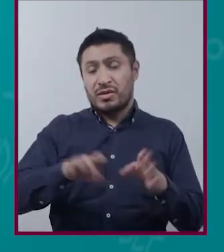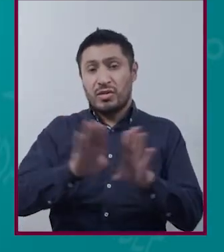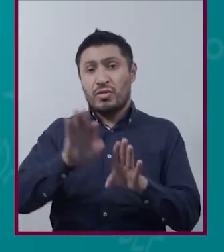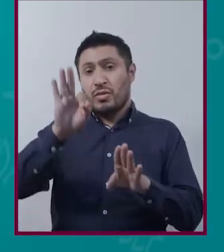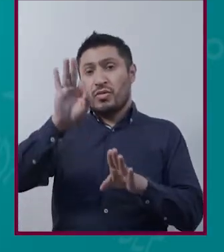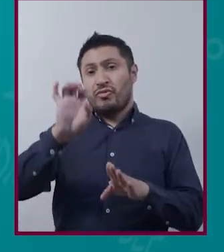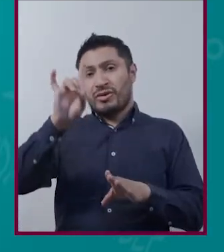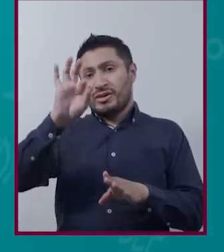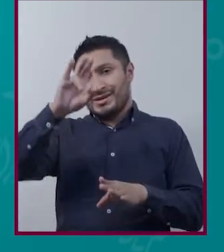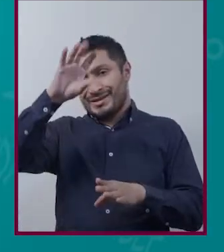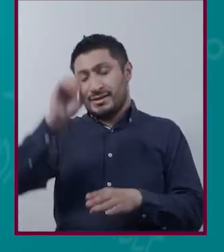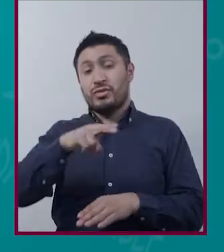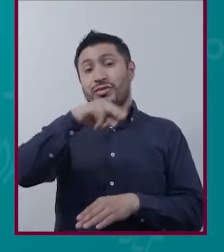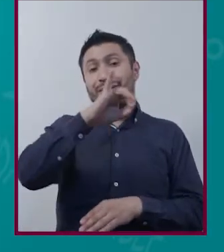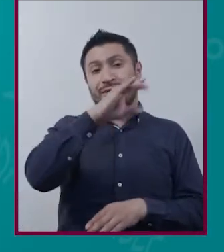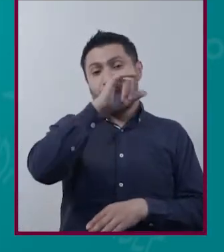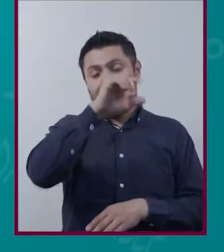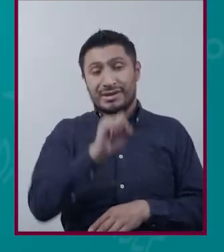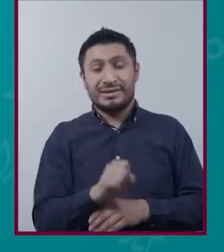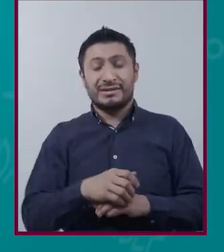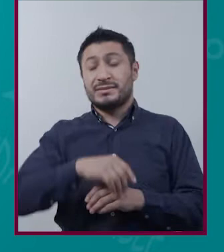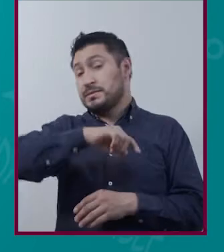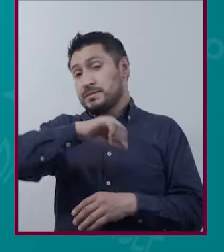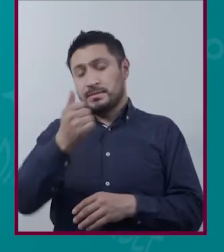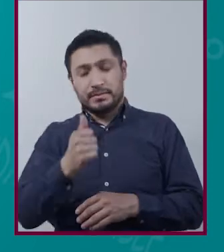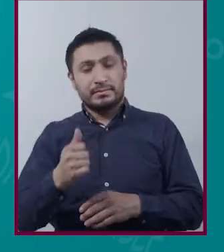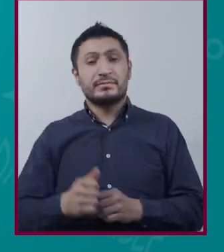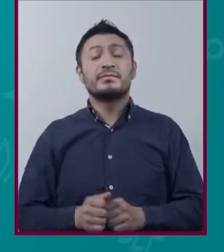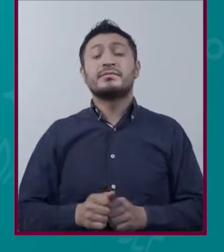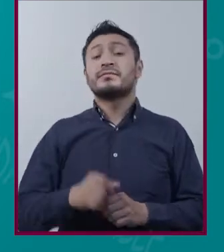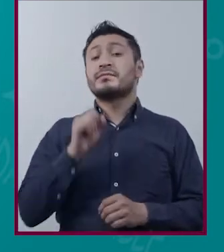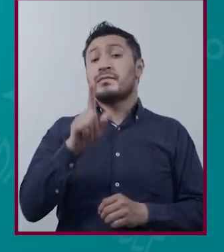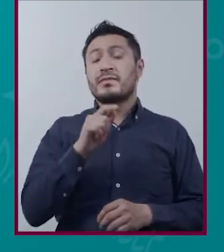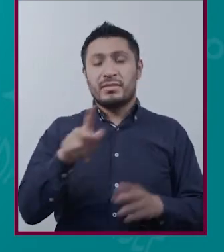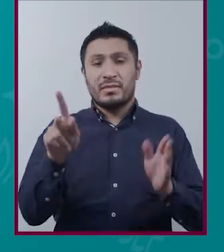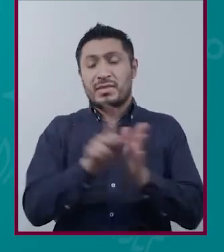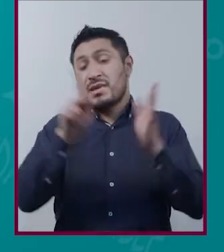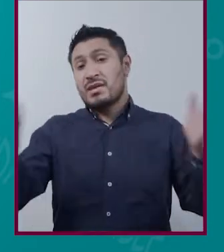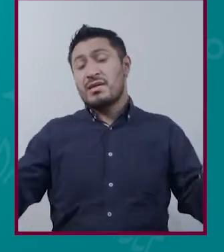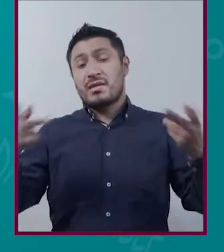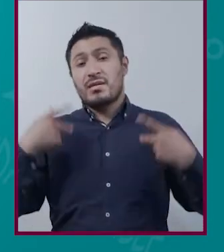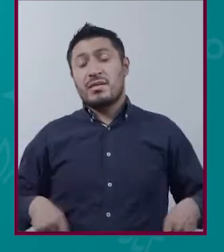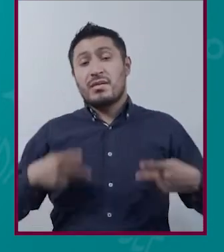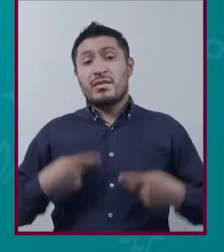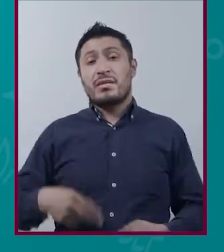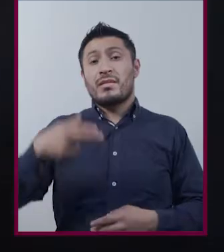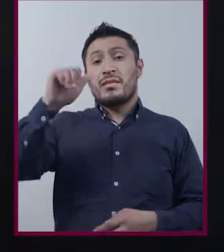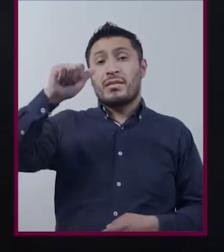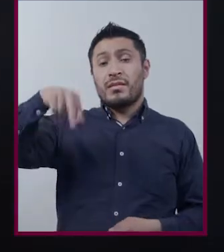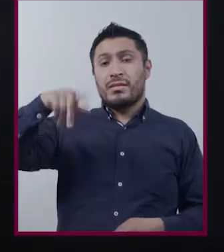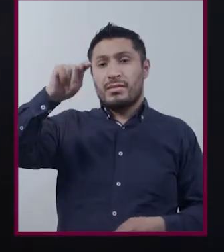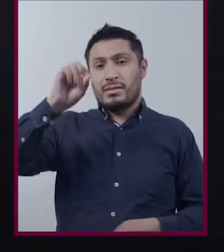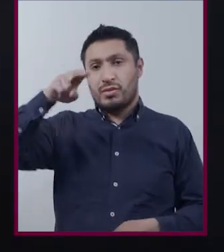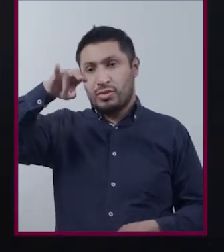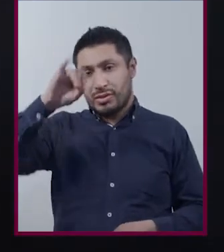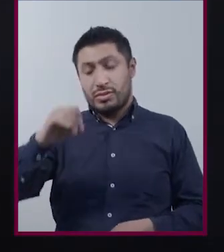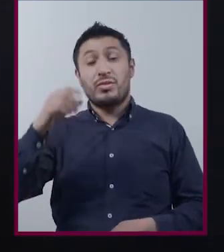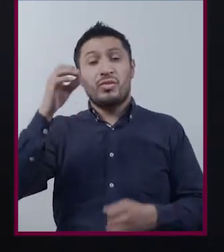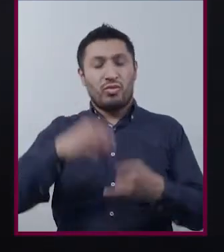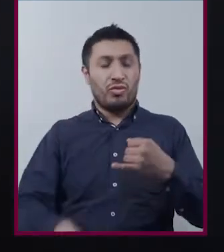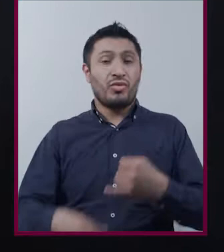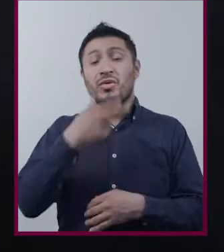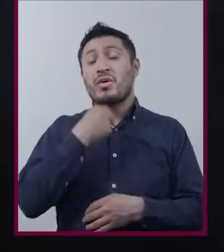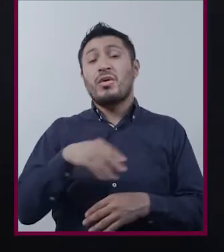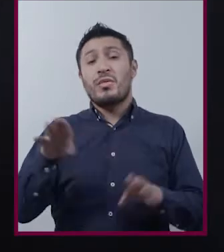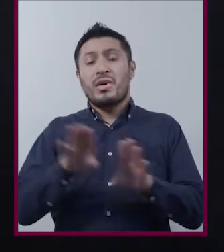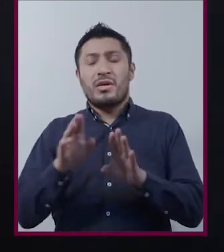Lorca, Nicolás Guillén y Langston Hughes, así como con el periodista Antonio Fernández de Castro. Dado que este último tuvo